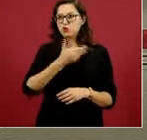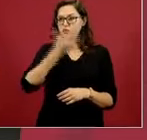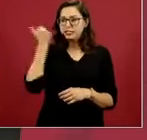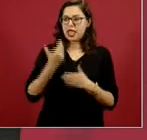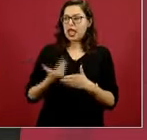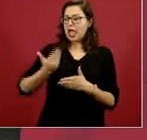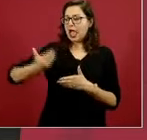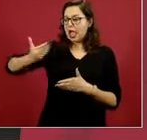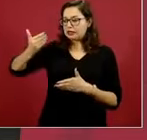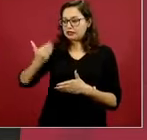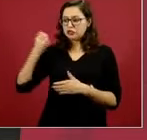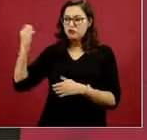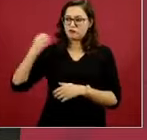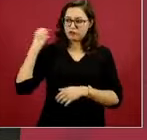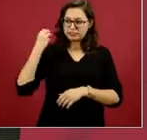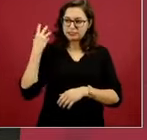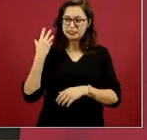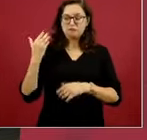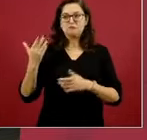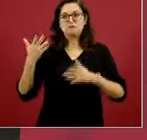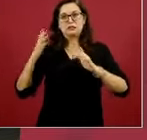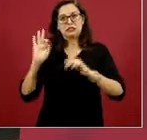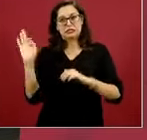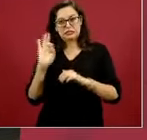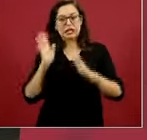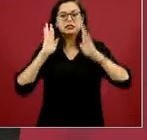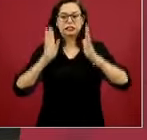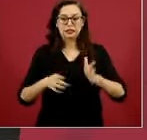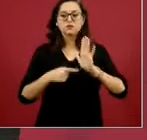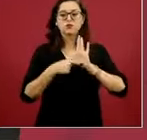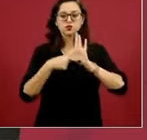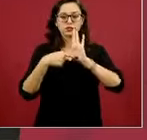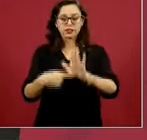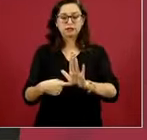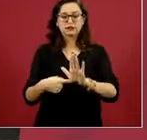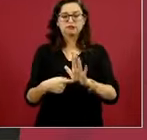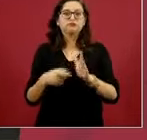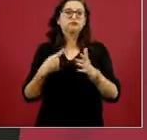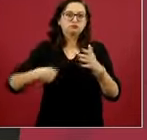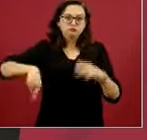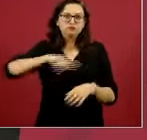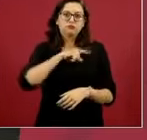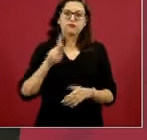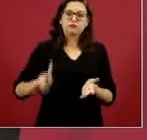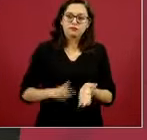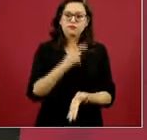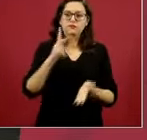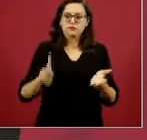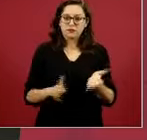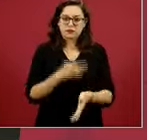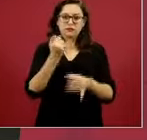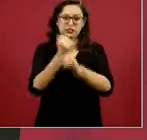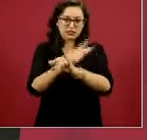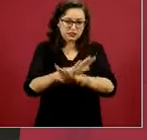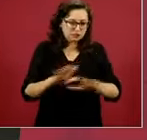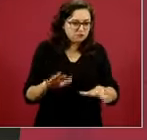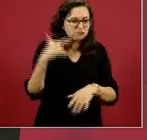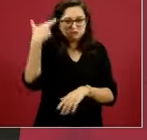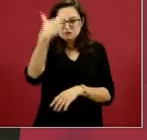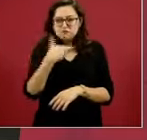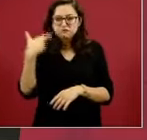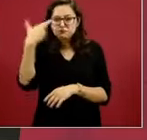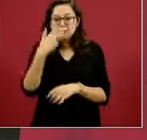vespertinas se ha presentado pues este fenómeno que lo hemos visto y tenemos varios análisis al respecto